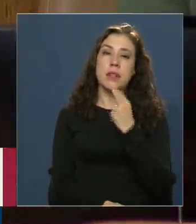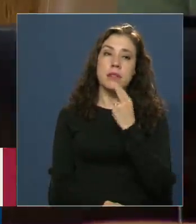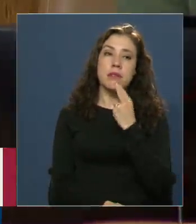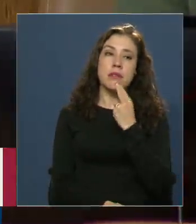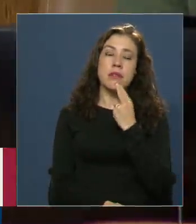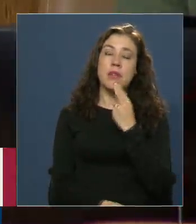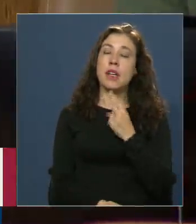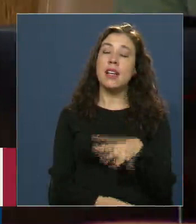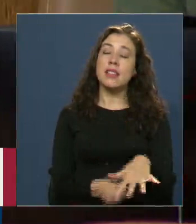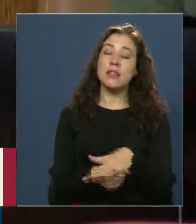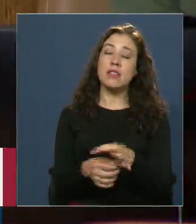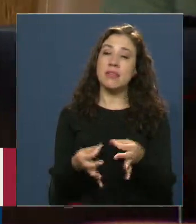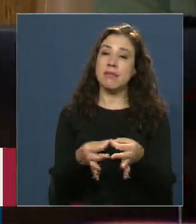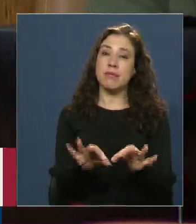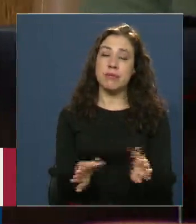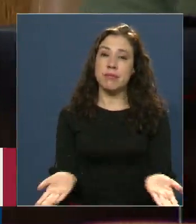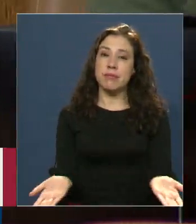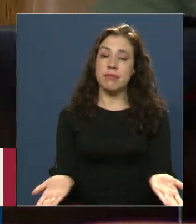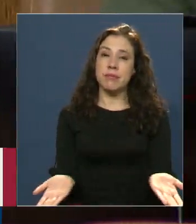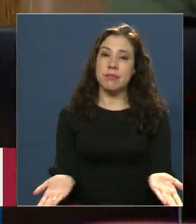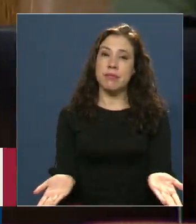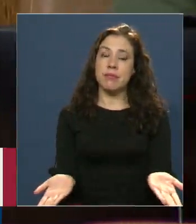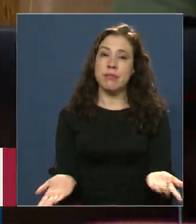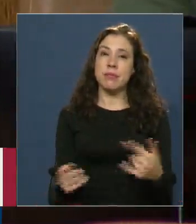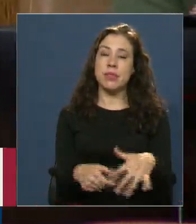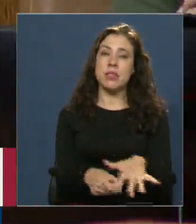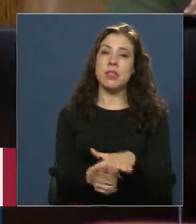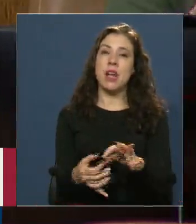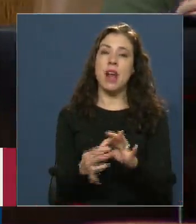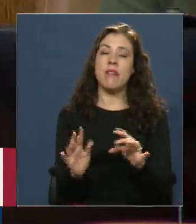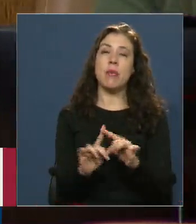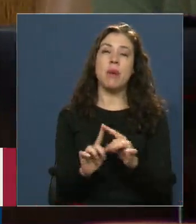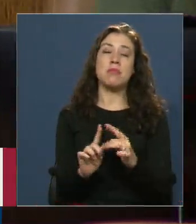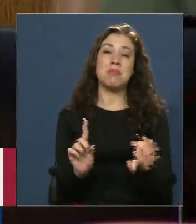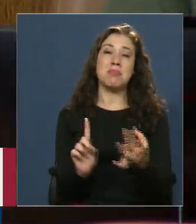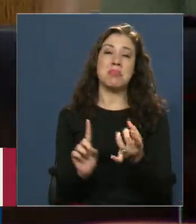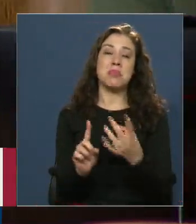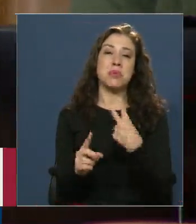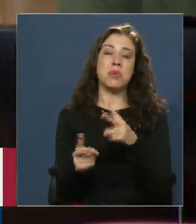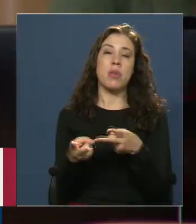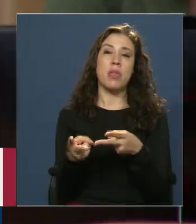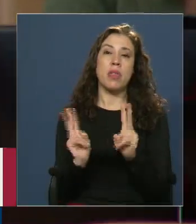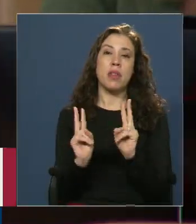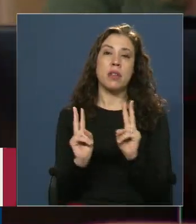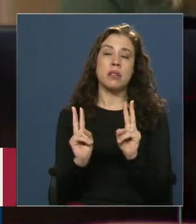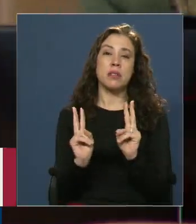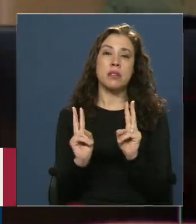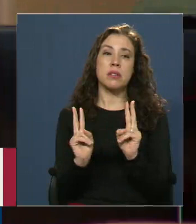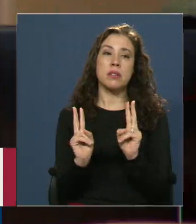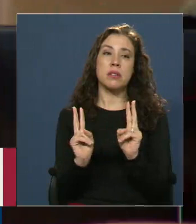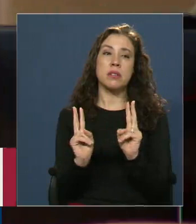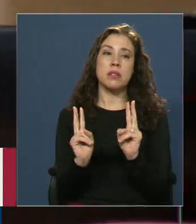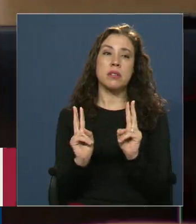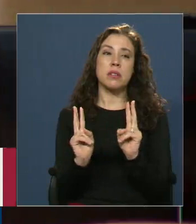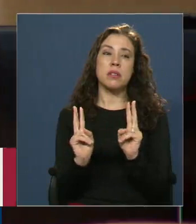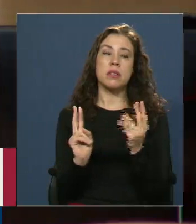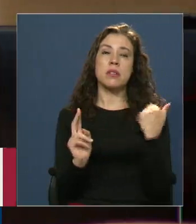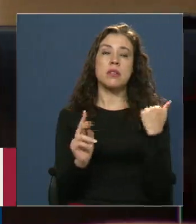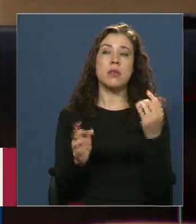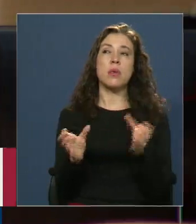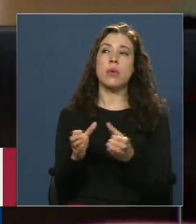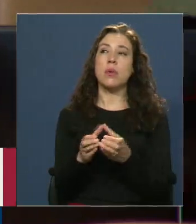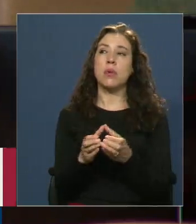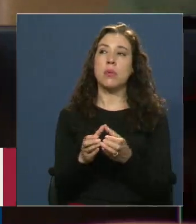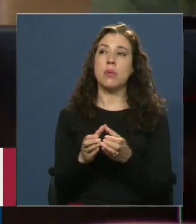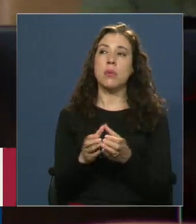en paupérrimas condiciones, insertos en contextos de graves vulneraciones de derecho, aun cuando son uno de los sectores